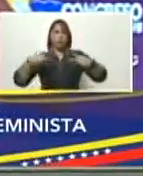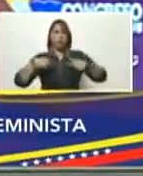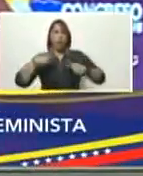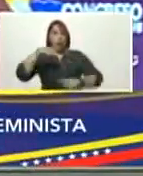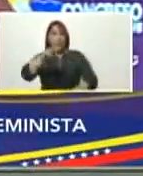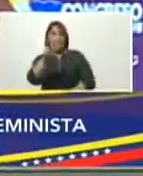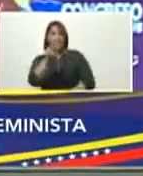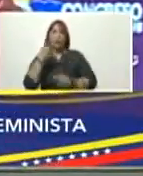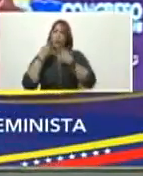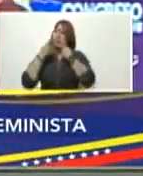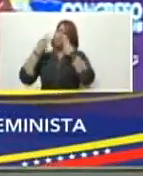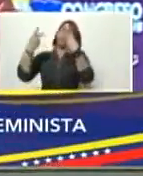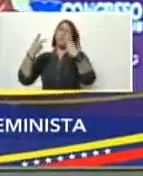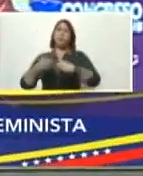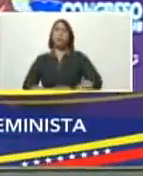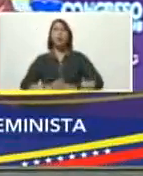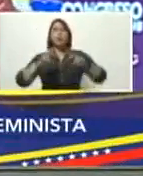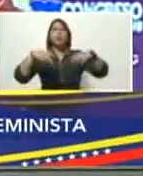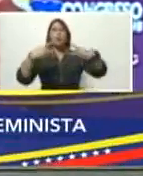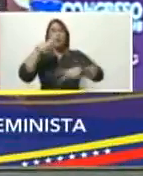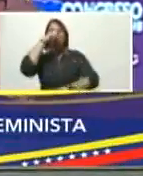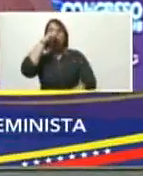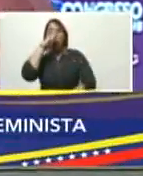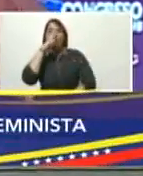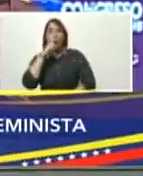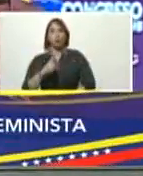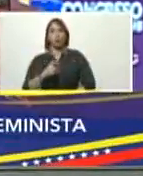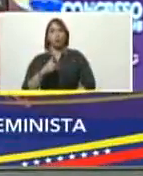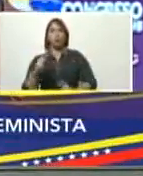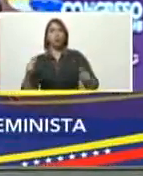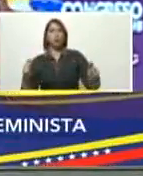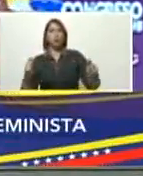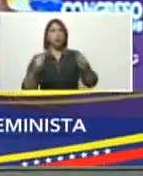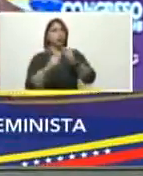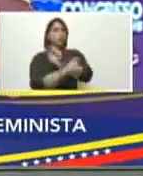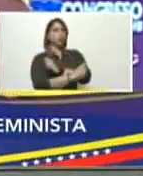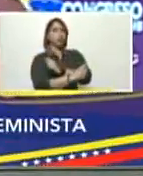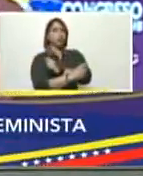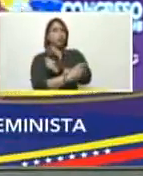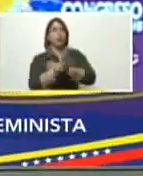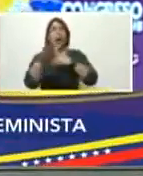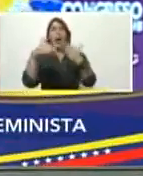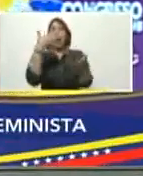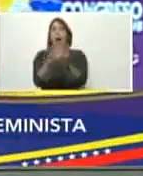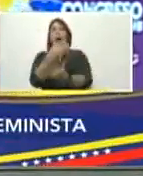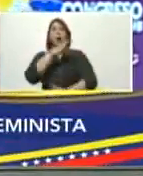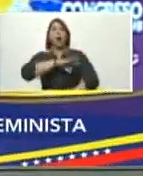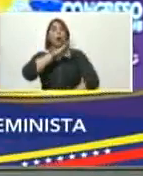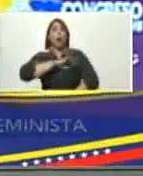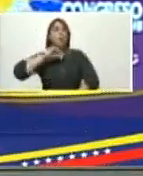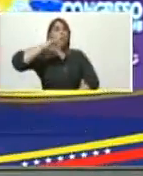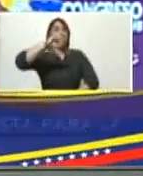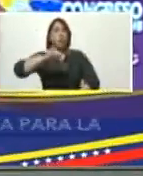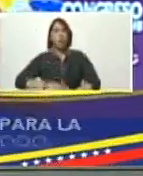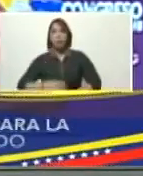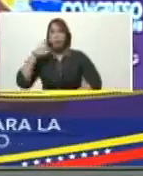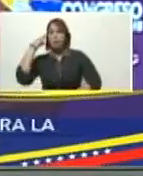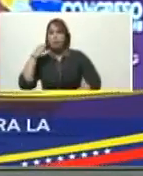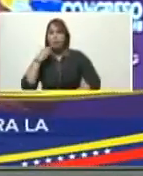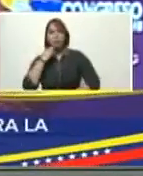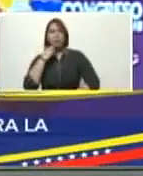Venezuela decimos, una nueva época de transición al socialismo